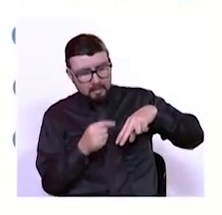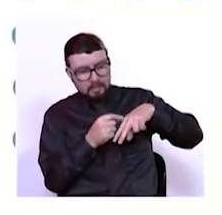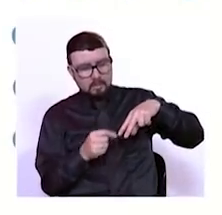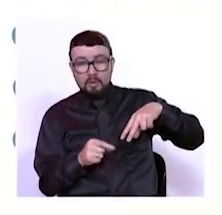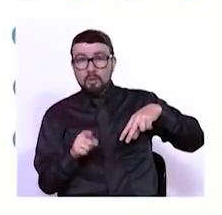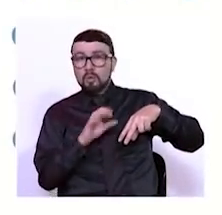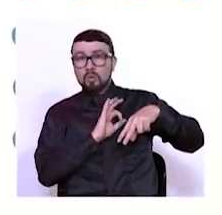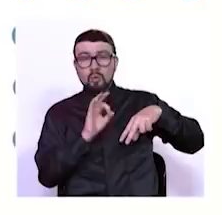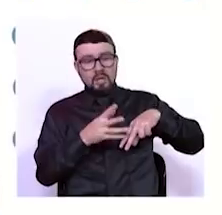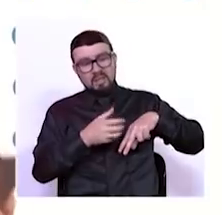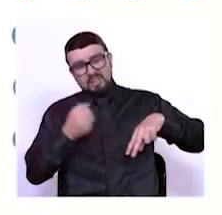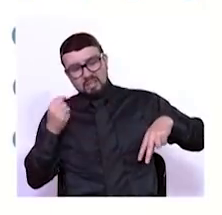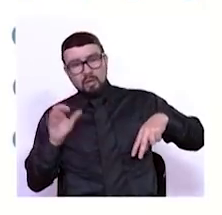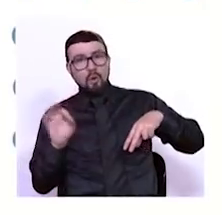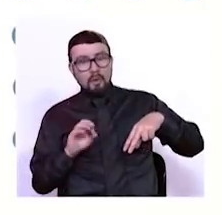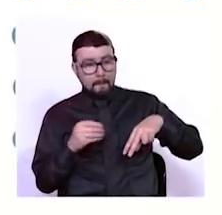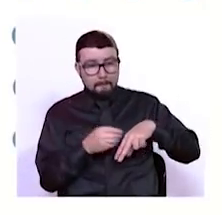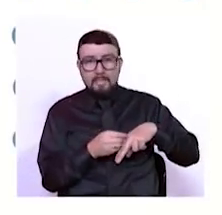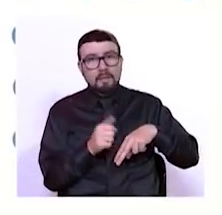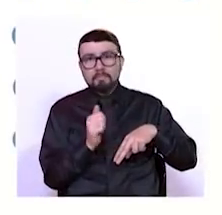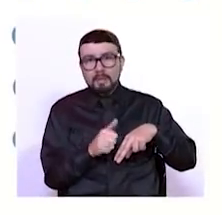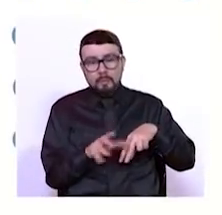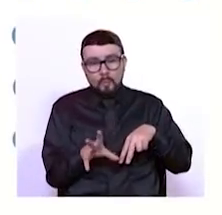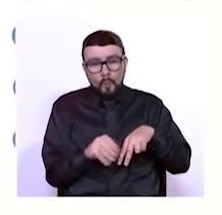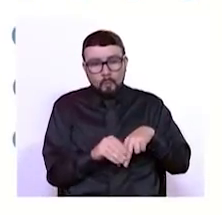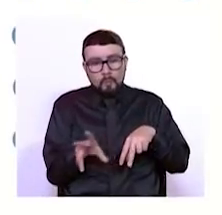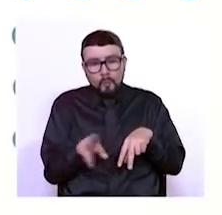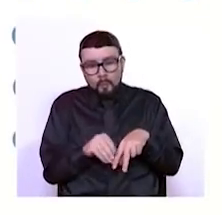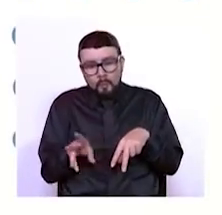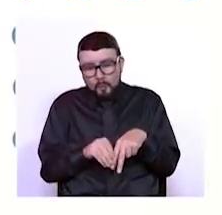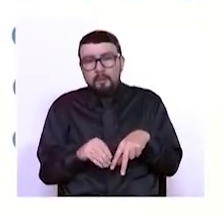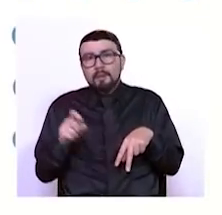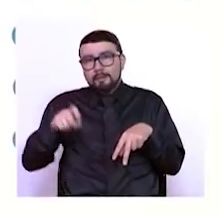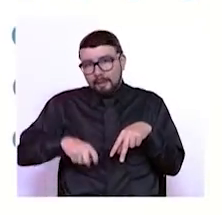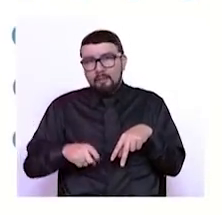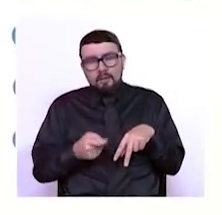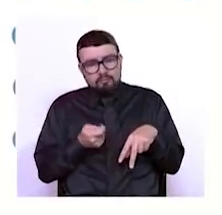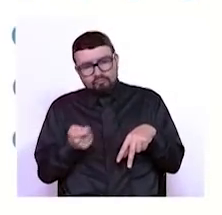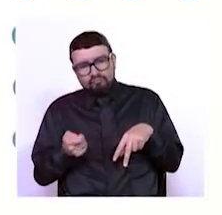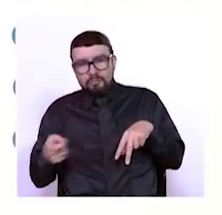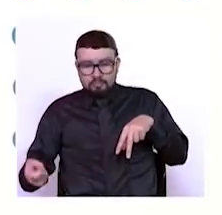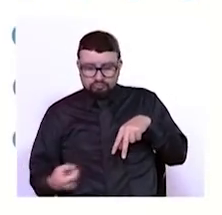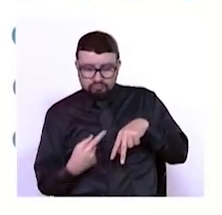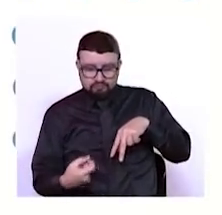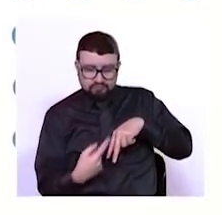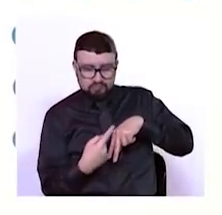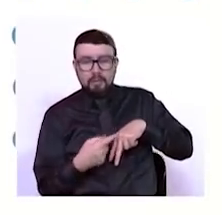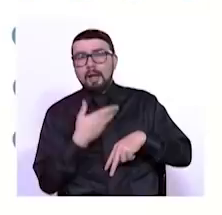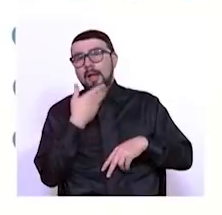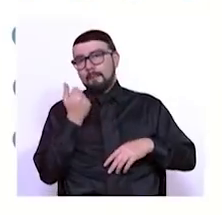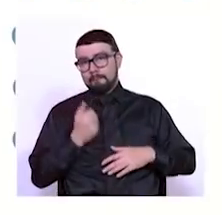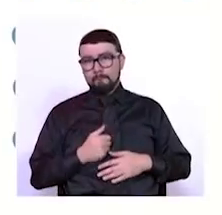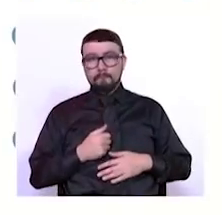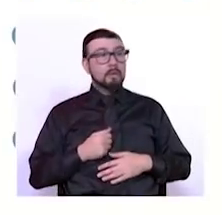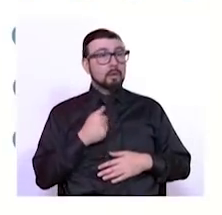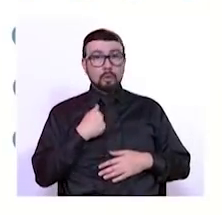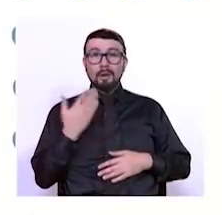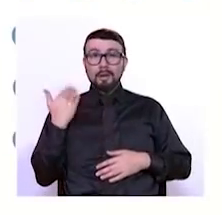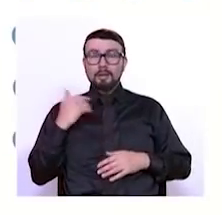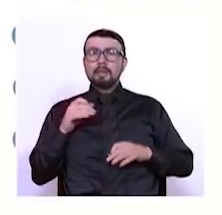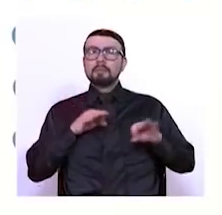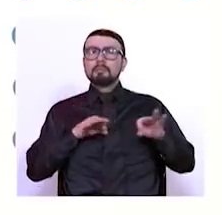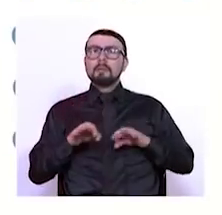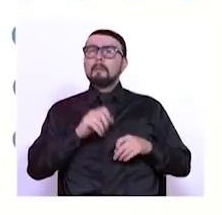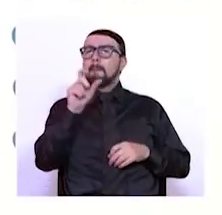tocan, no se sacan. Esas se ingurgitan y hay que hacerles este tratamiento. Entonces yo le explicaba hoy a unos grandes pacientes que tengo